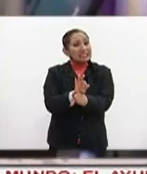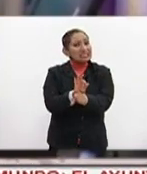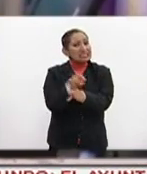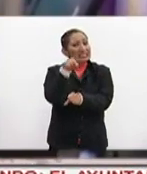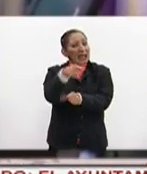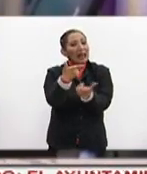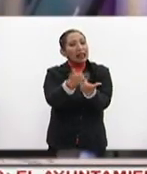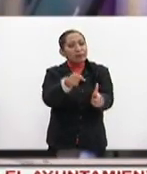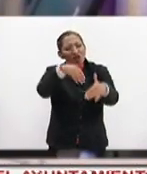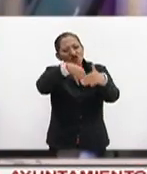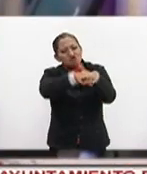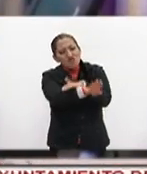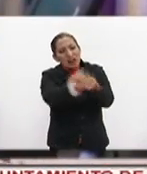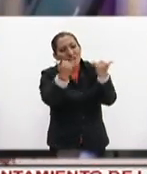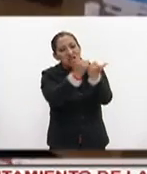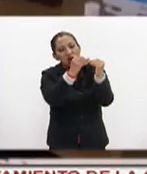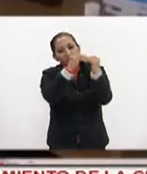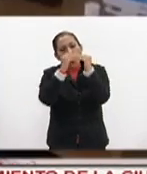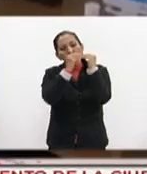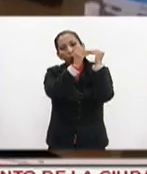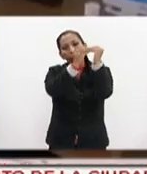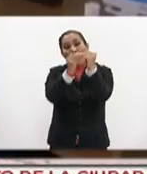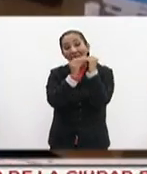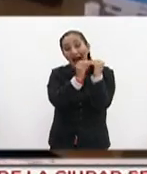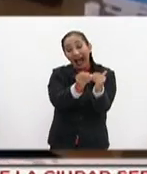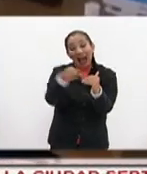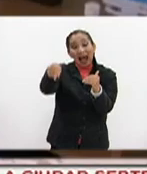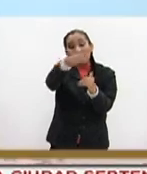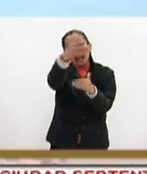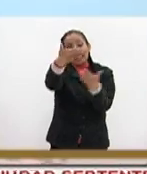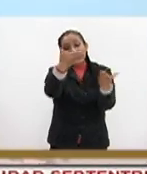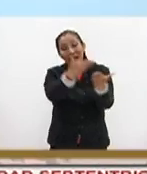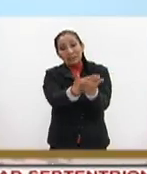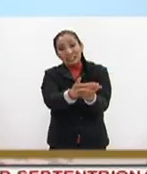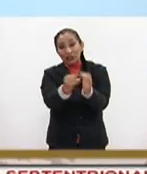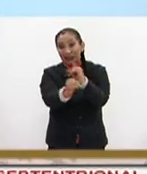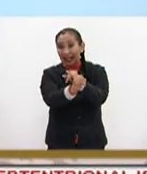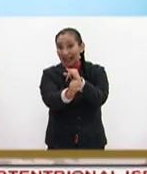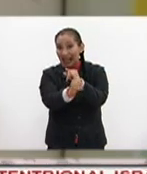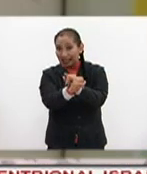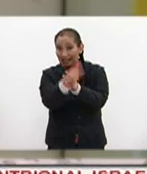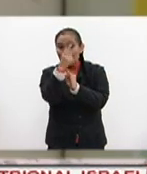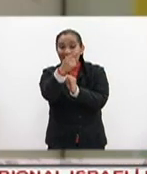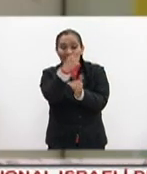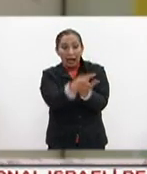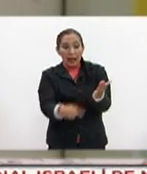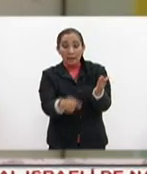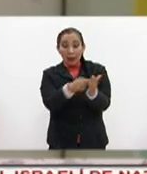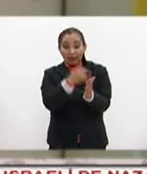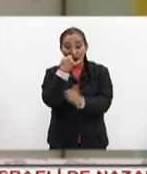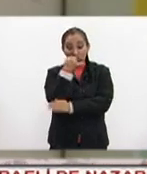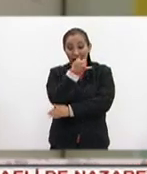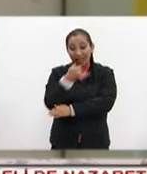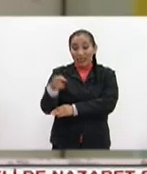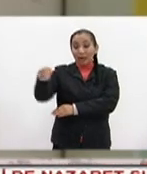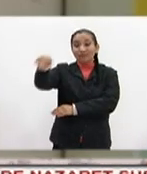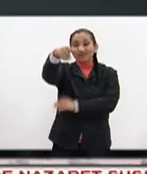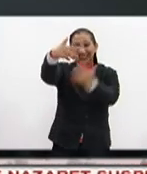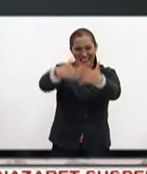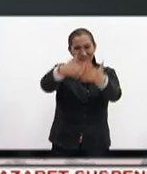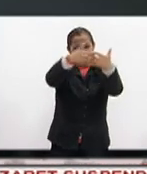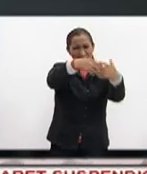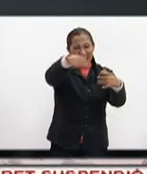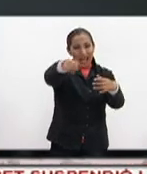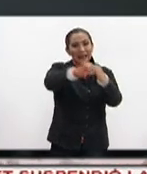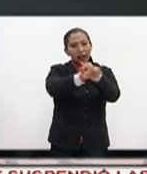palabras, el libre acceso en igualdad de condiciones al servicio de la red. Con la eliminación de la neutralidad, los proveedores de